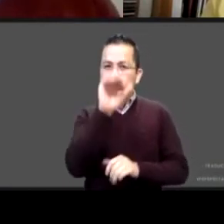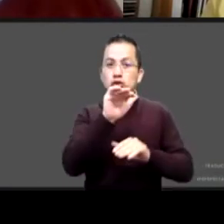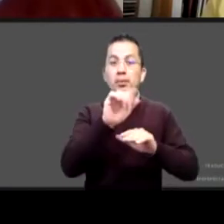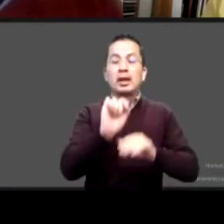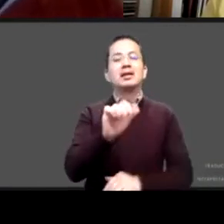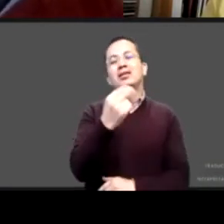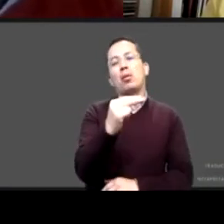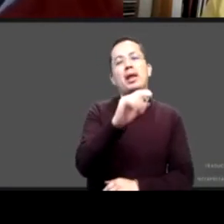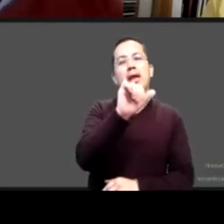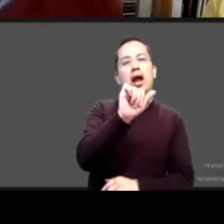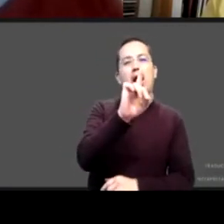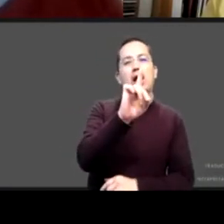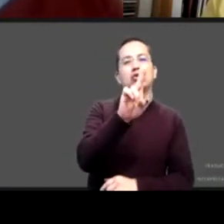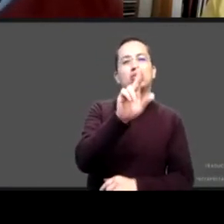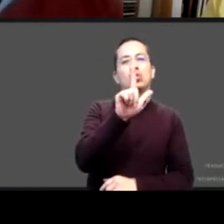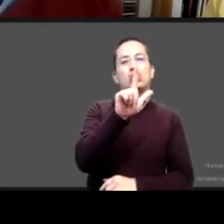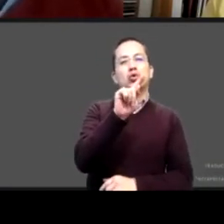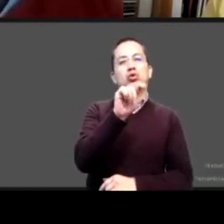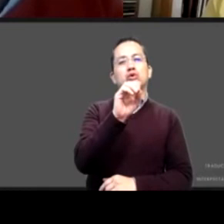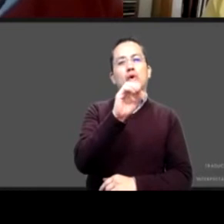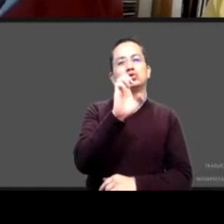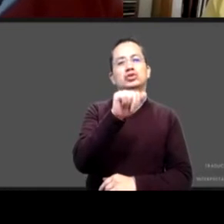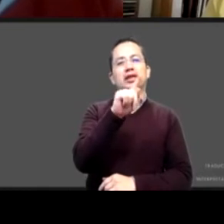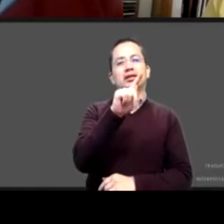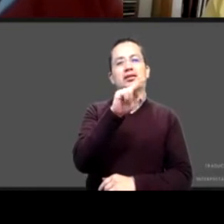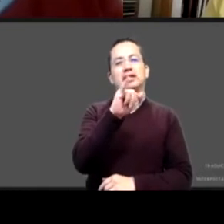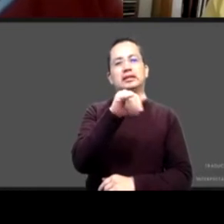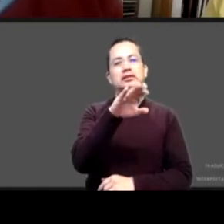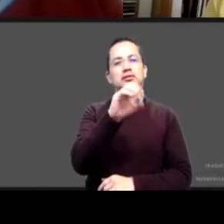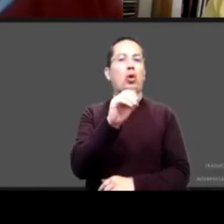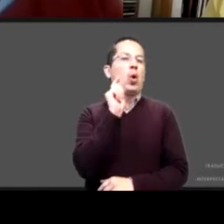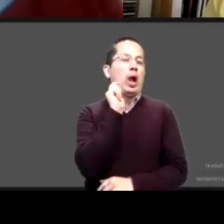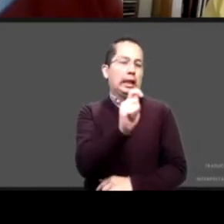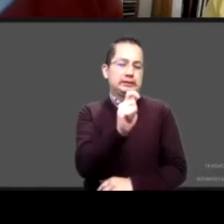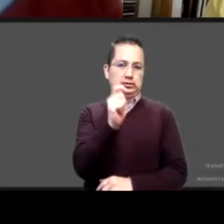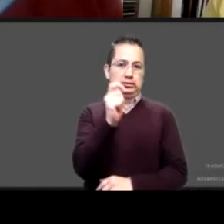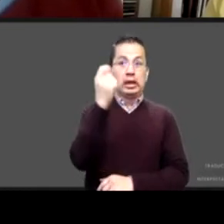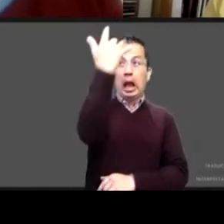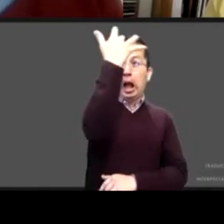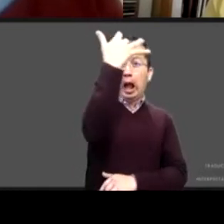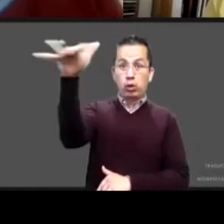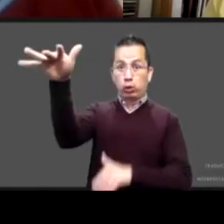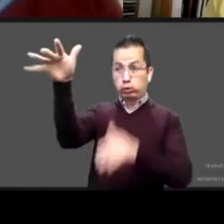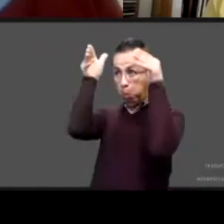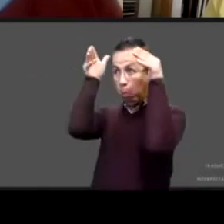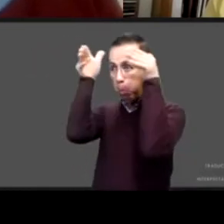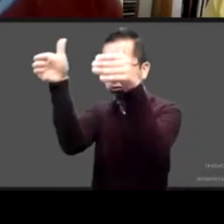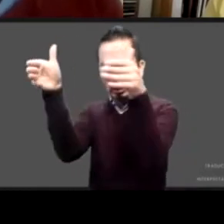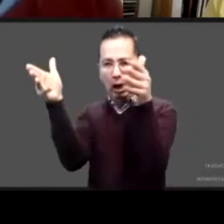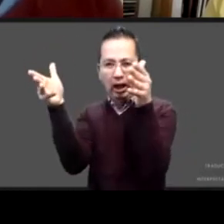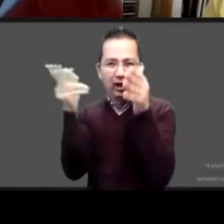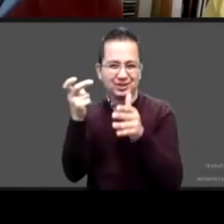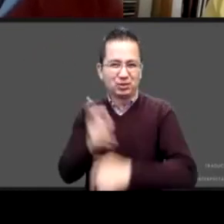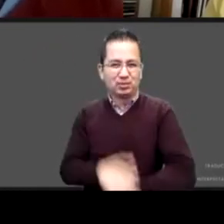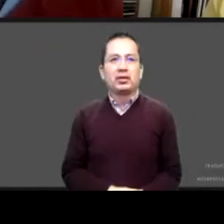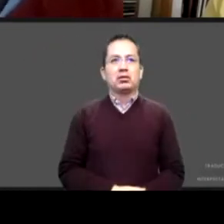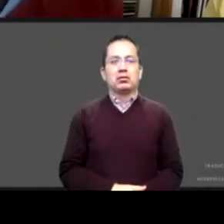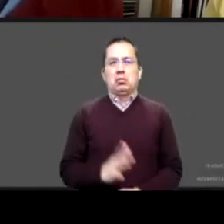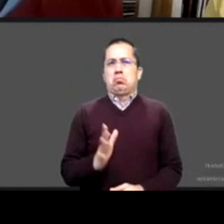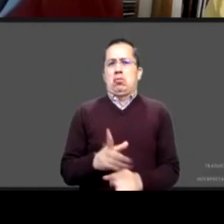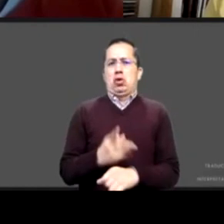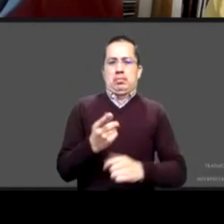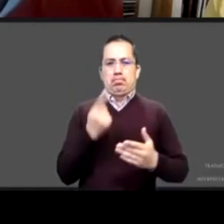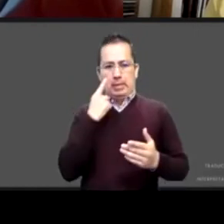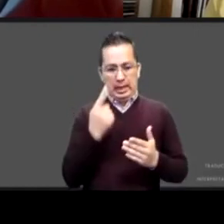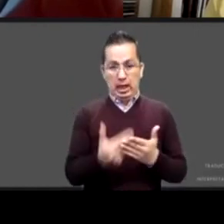que hay tantos estudios y búsquedas de una vacuna contra el COVID-19,